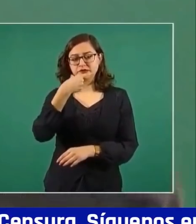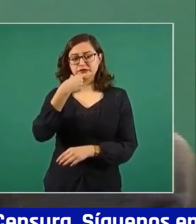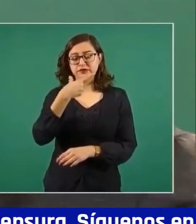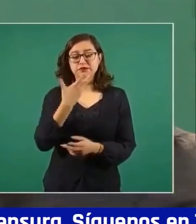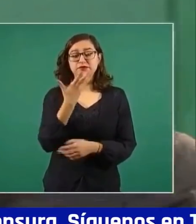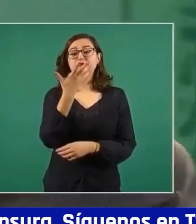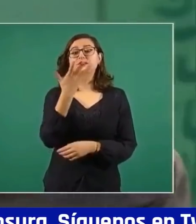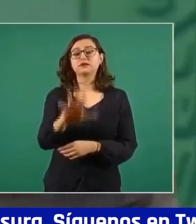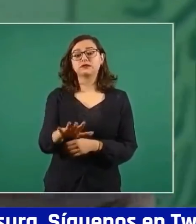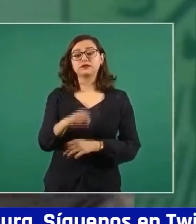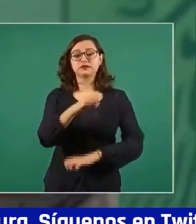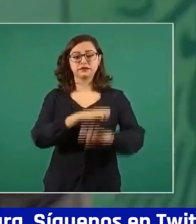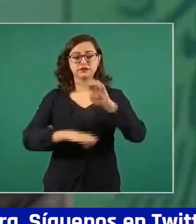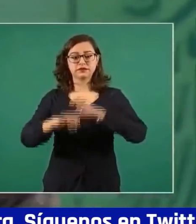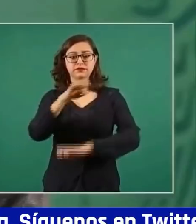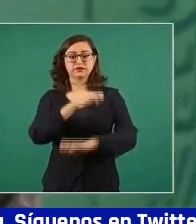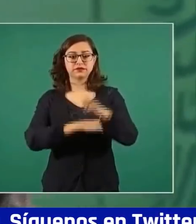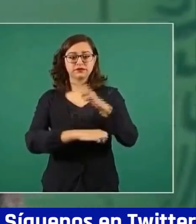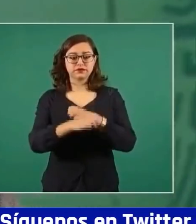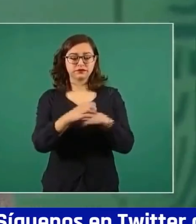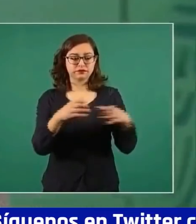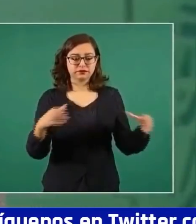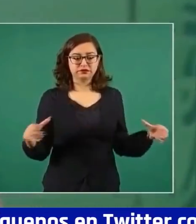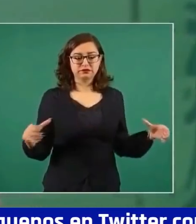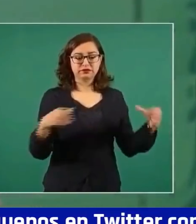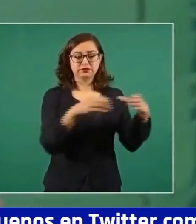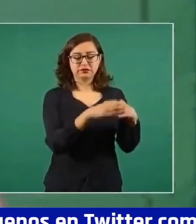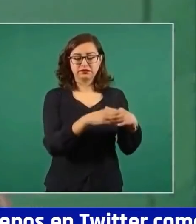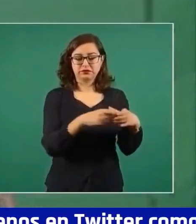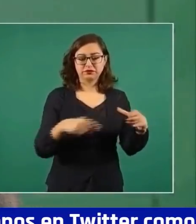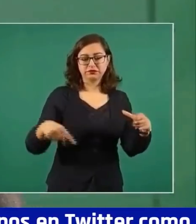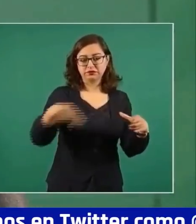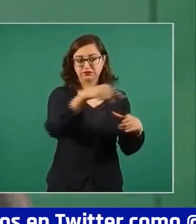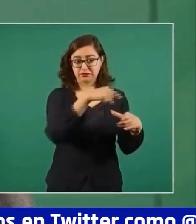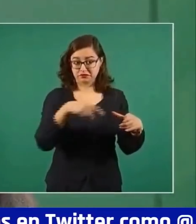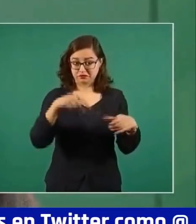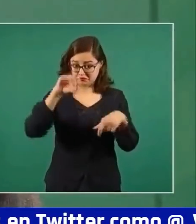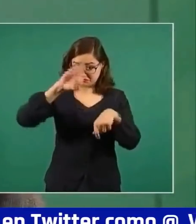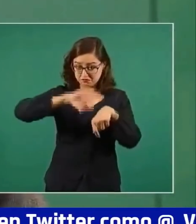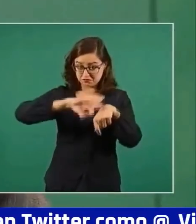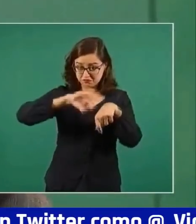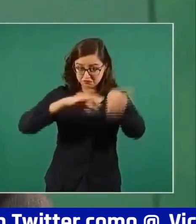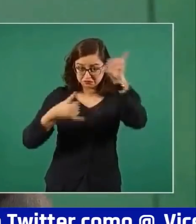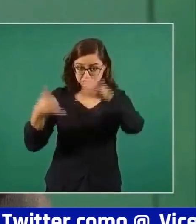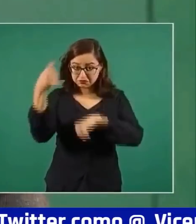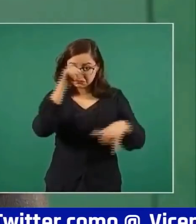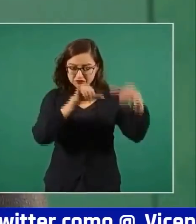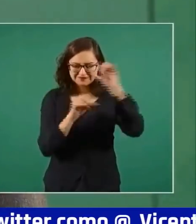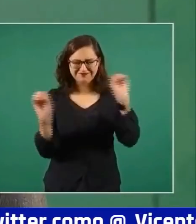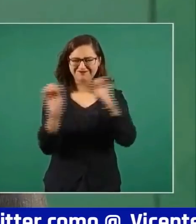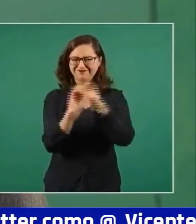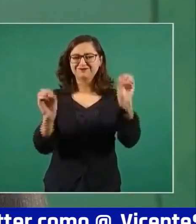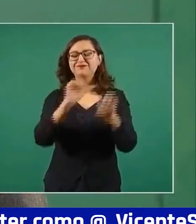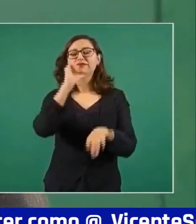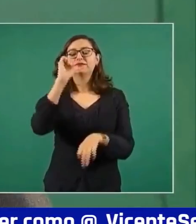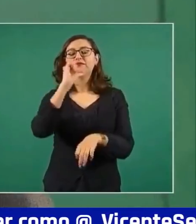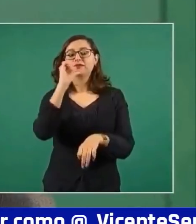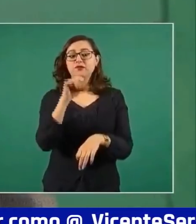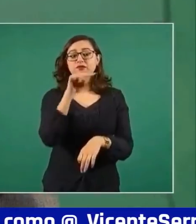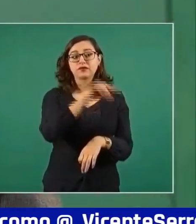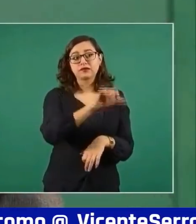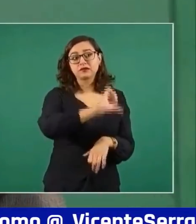10 empresas distribuidoras, ni siquiera farmacéuticas,